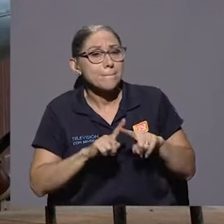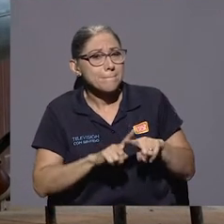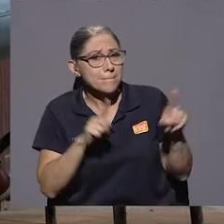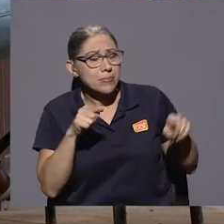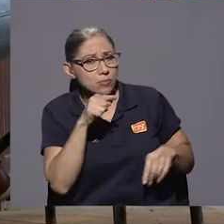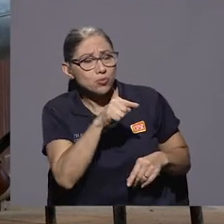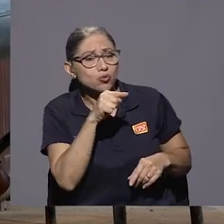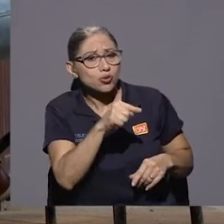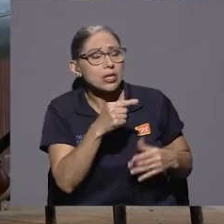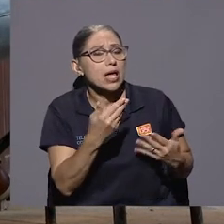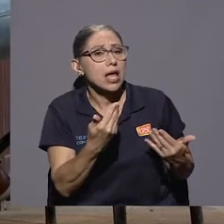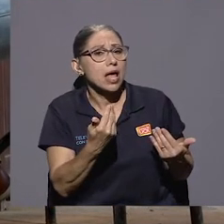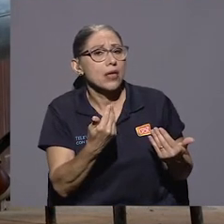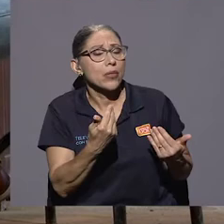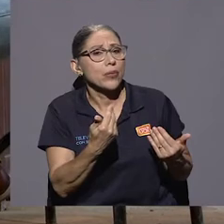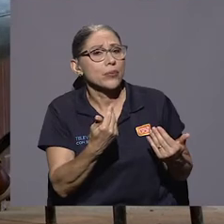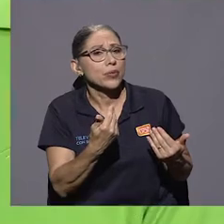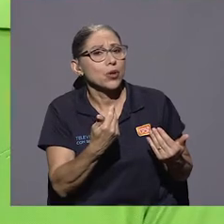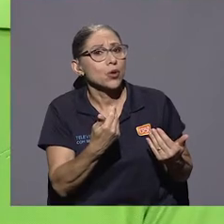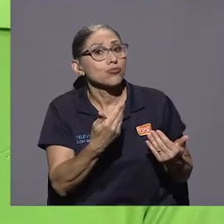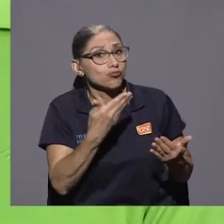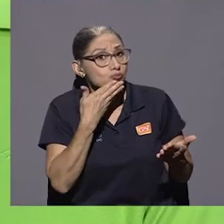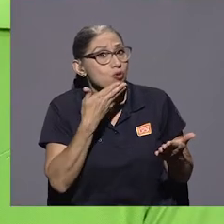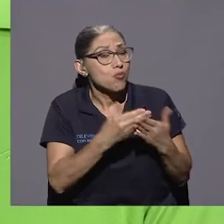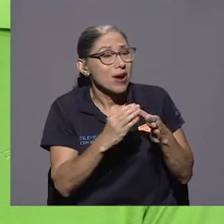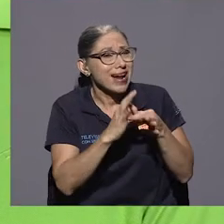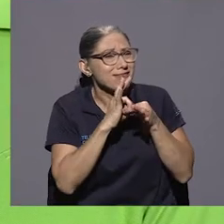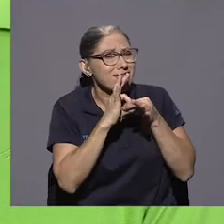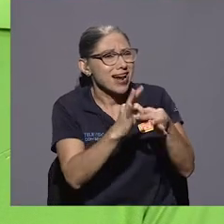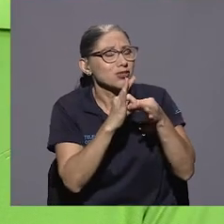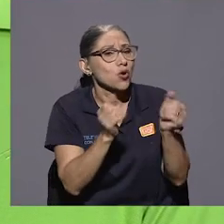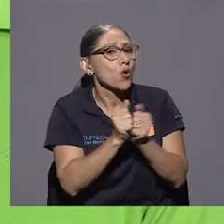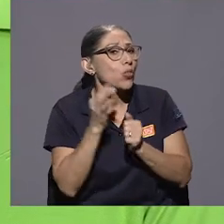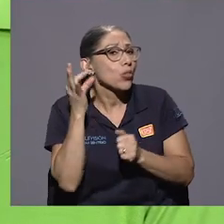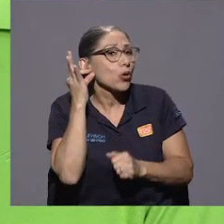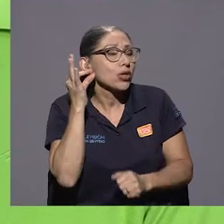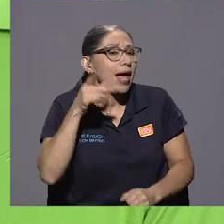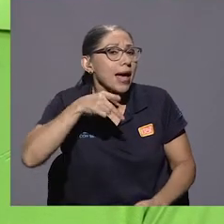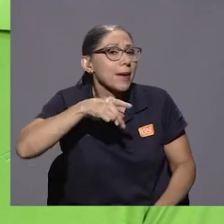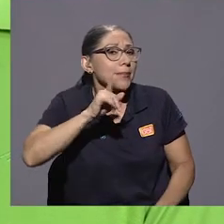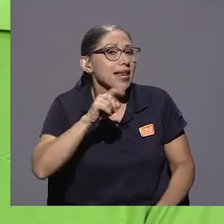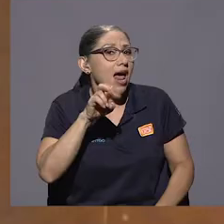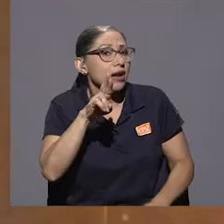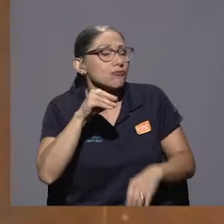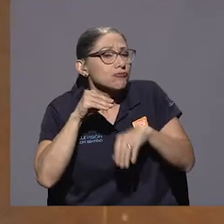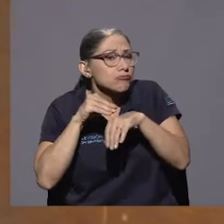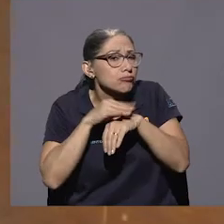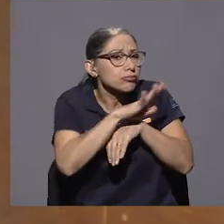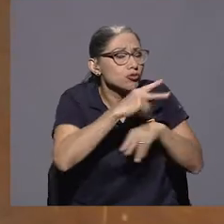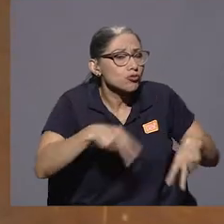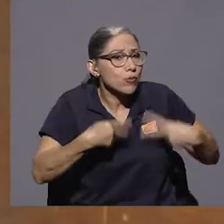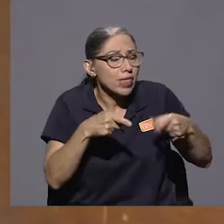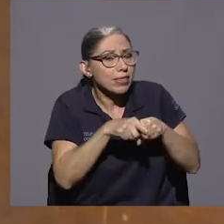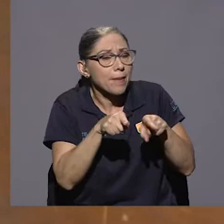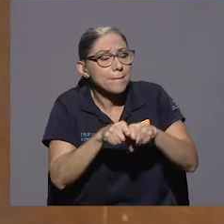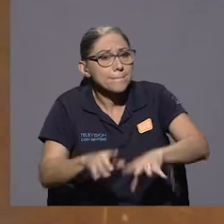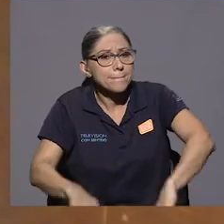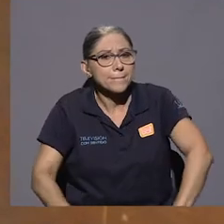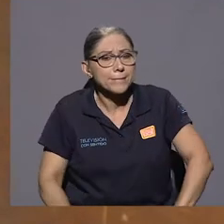pero usted tuvo una muy buena relación con doña Pilar y marcó mucho su vida también.